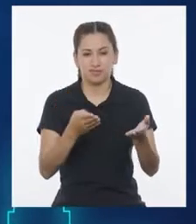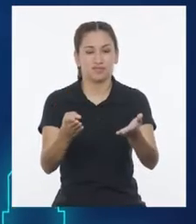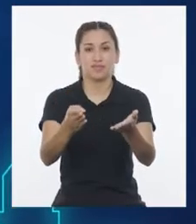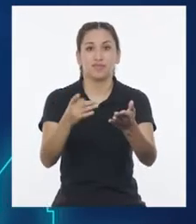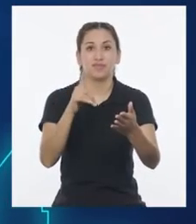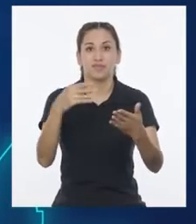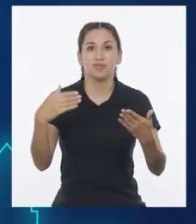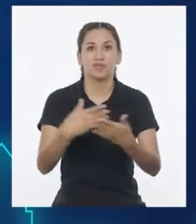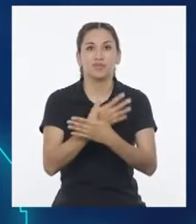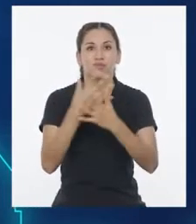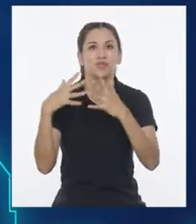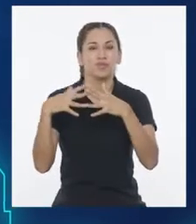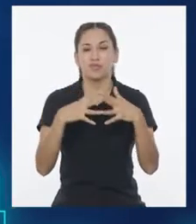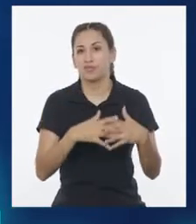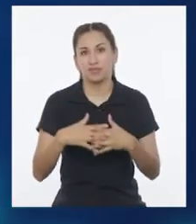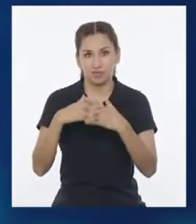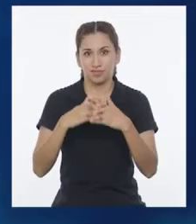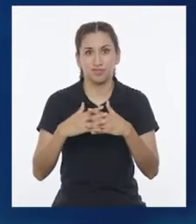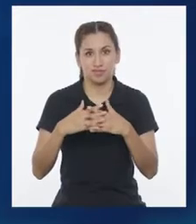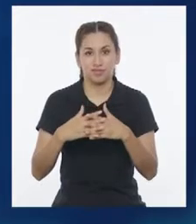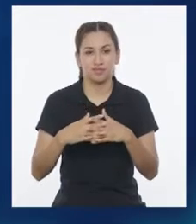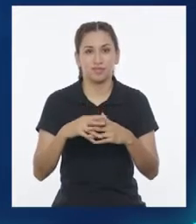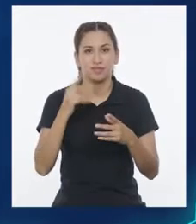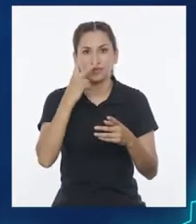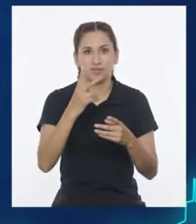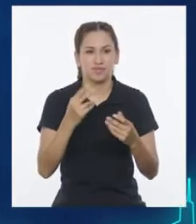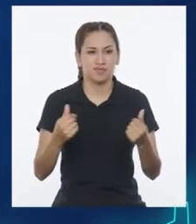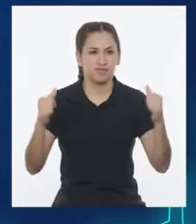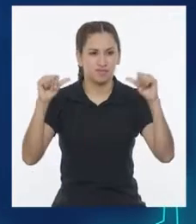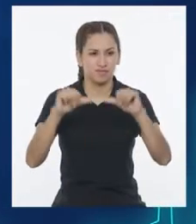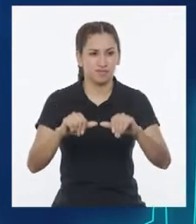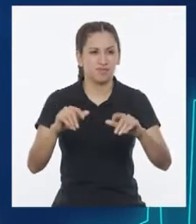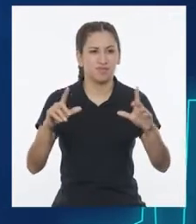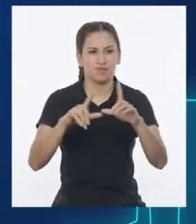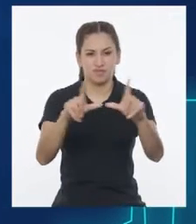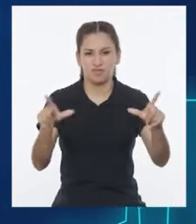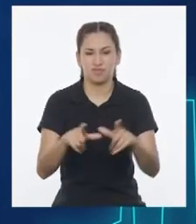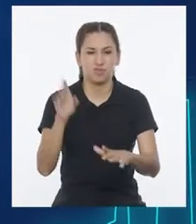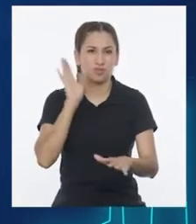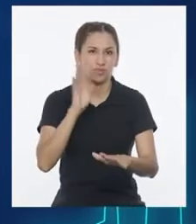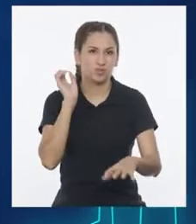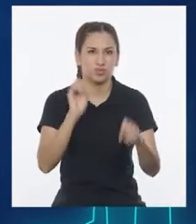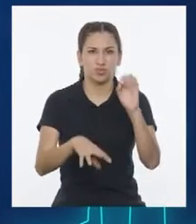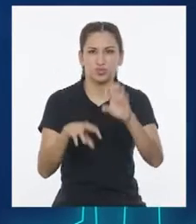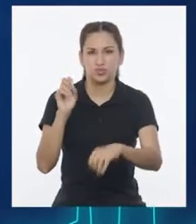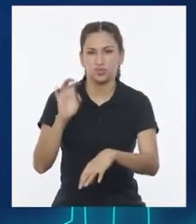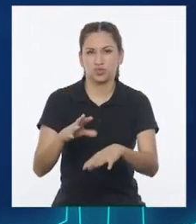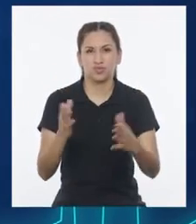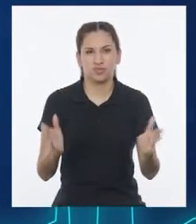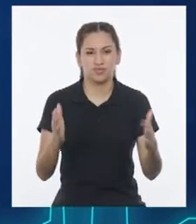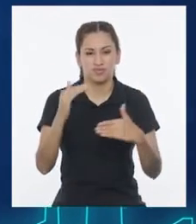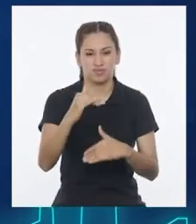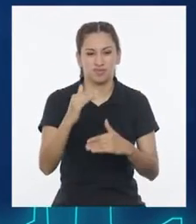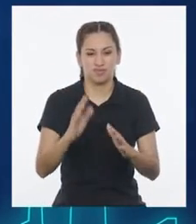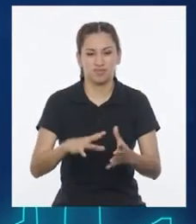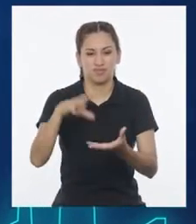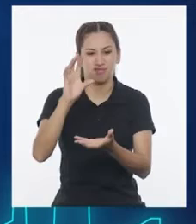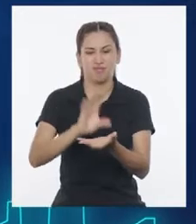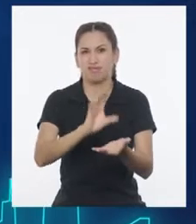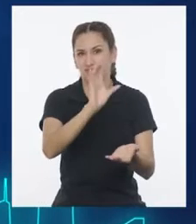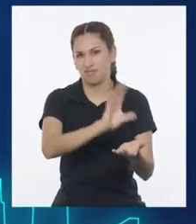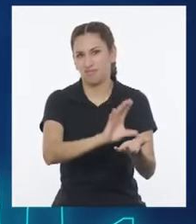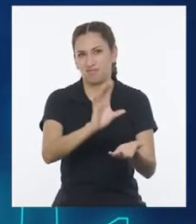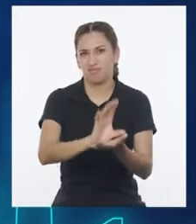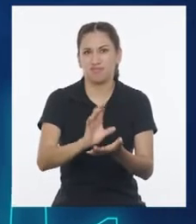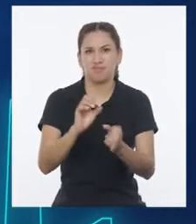Berlín, aquellos Nueva York? Poblaciones malaireadas y sucias por las que circulaban cajas